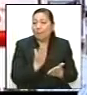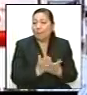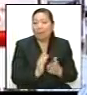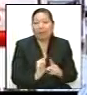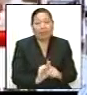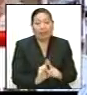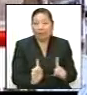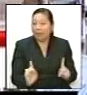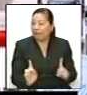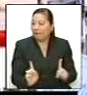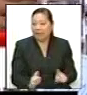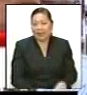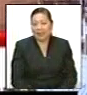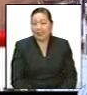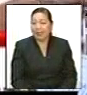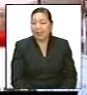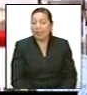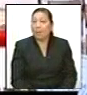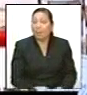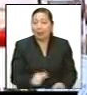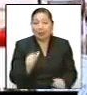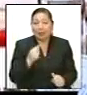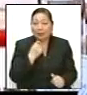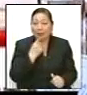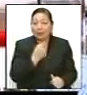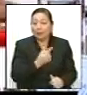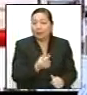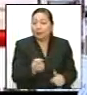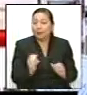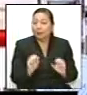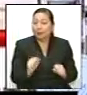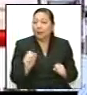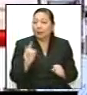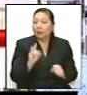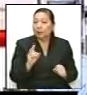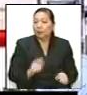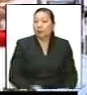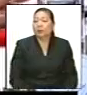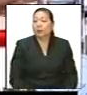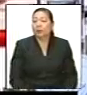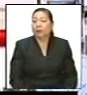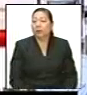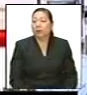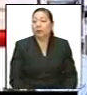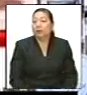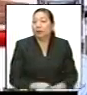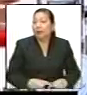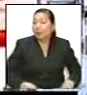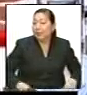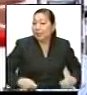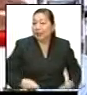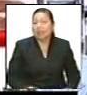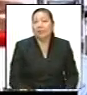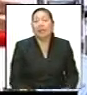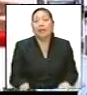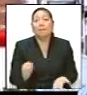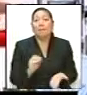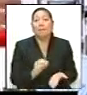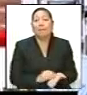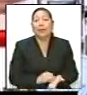distinta. Pero hay que reconocer entonces que estamos utilizando un clasificador de gastos, más